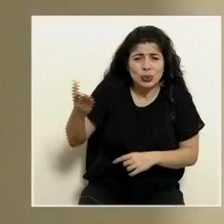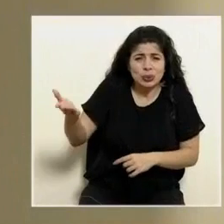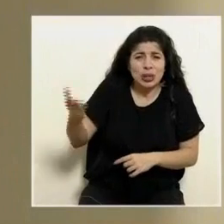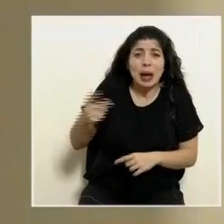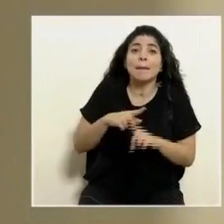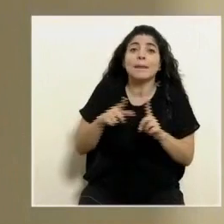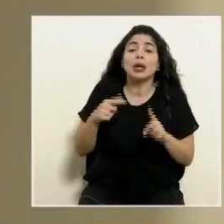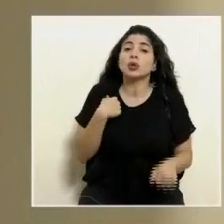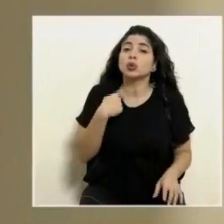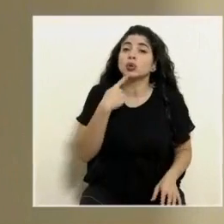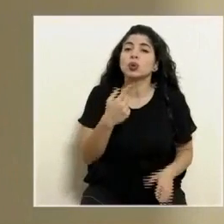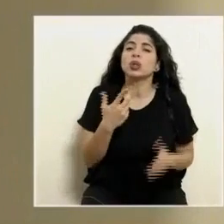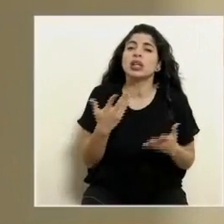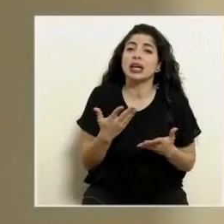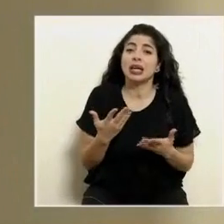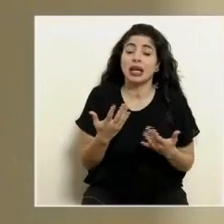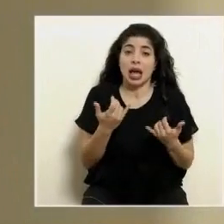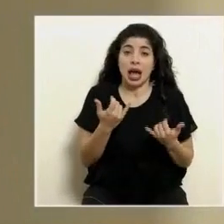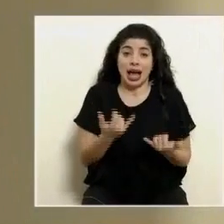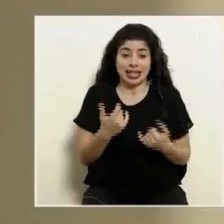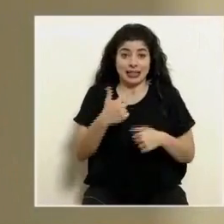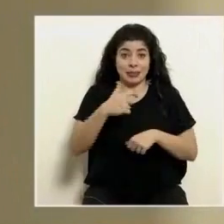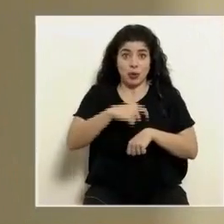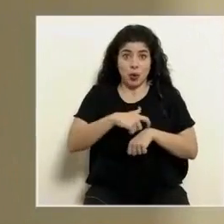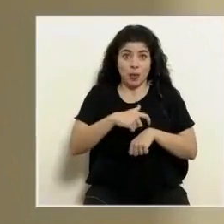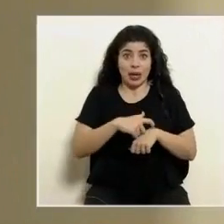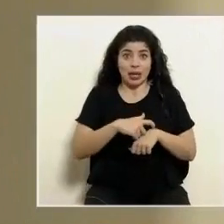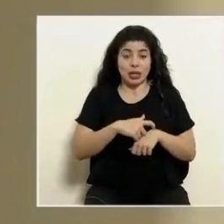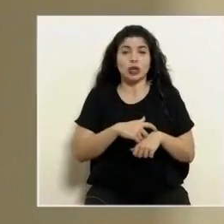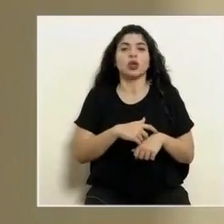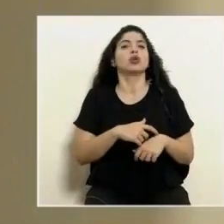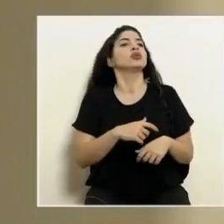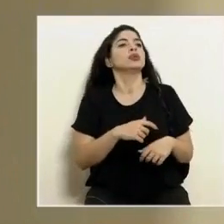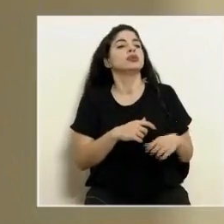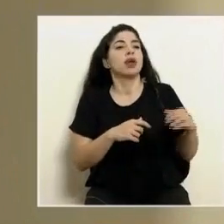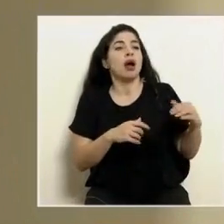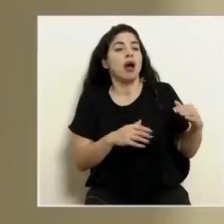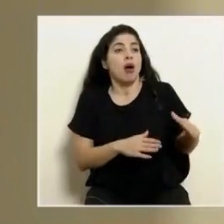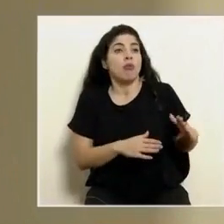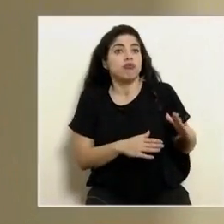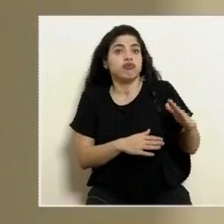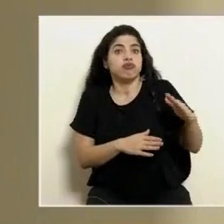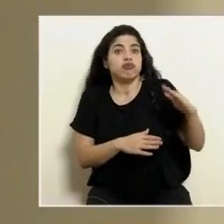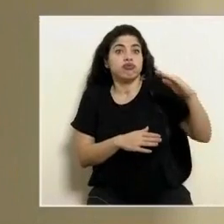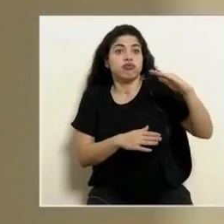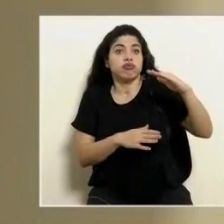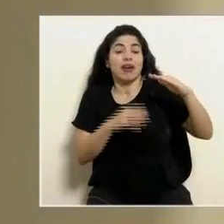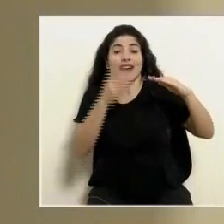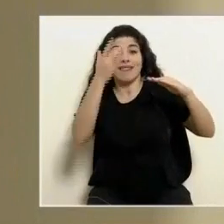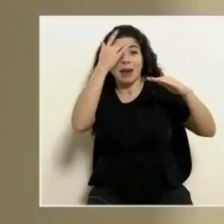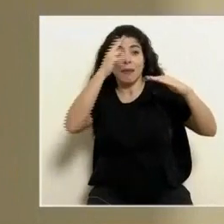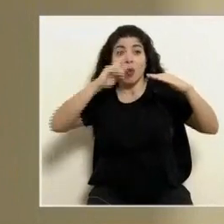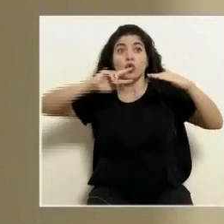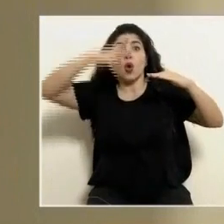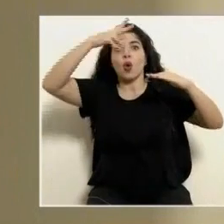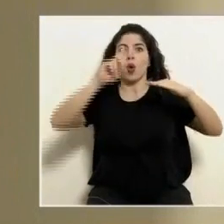pero yo lo que diría es eso, o sea, que lo que tenemos en este momento es que no hay un aumento, ¿verdad?, exponencial con la cifra de casos. Claro que el índice de positividad